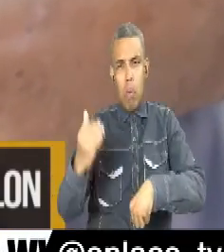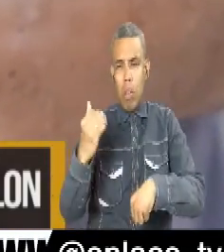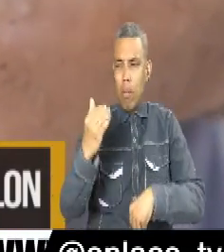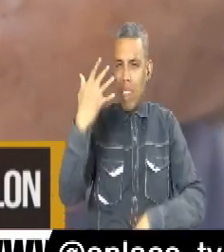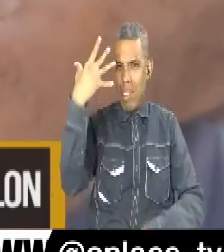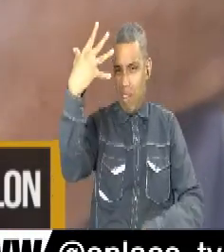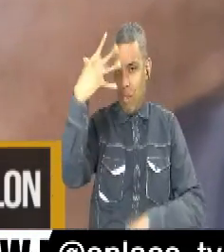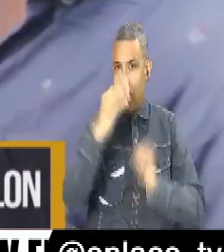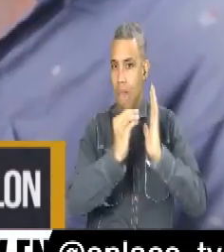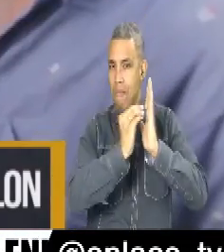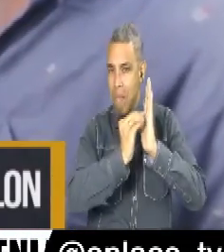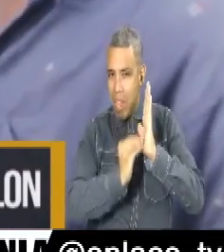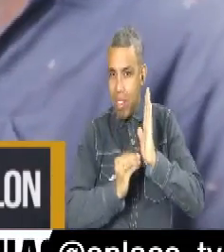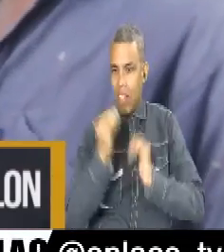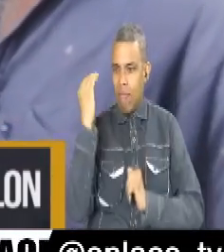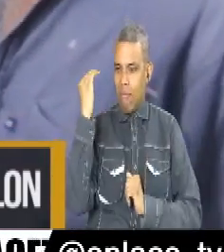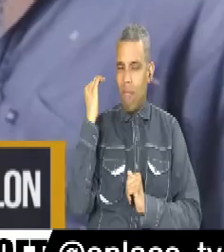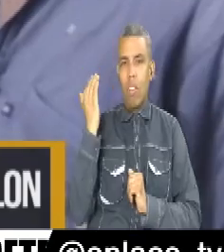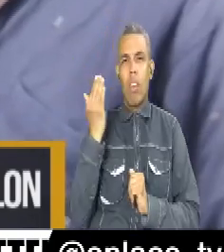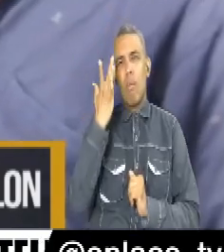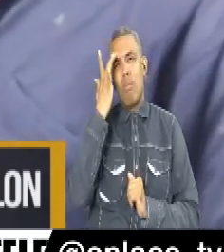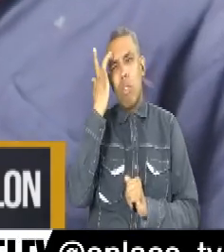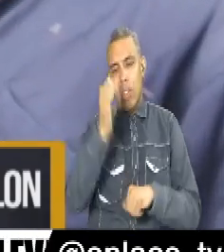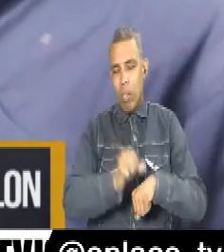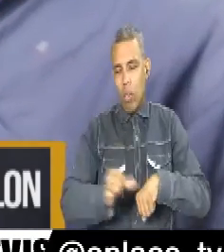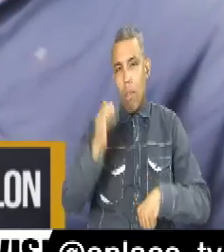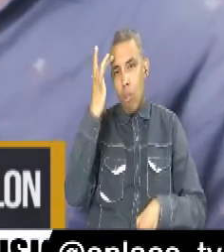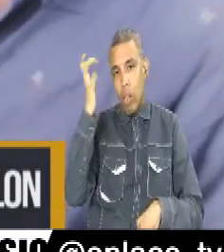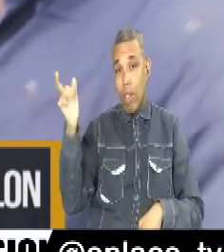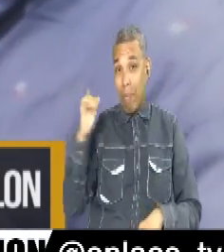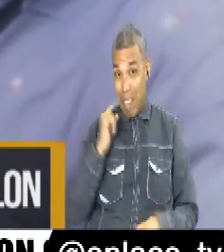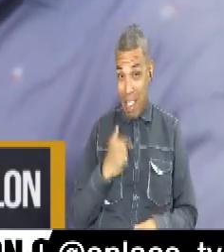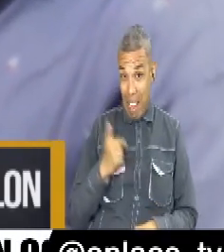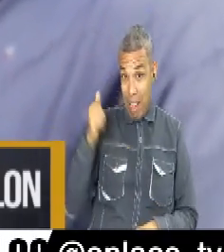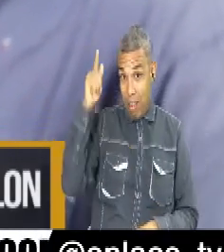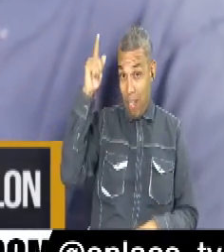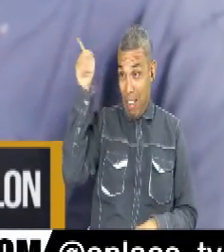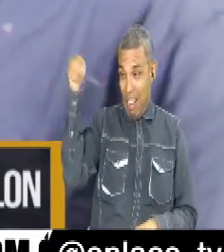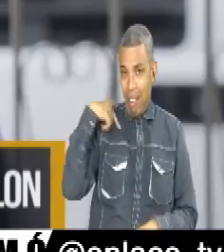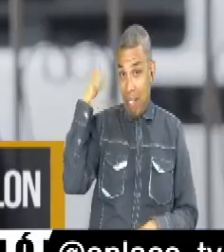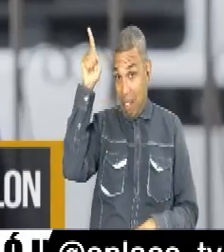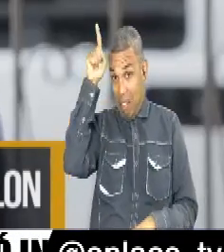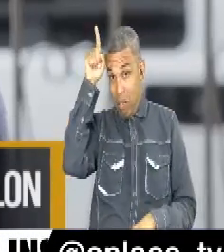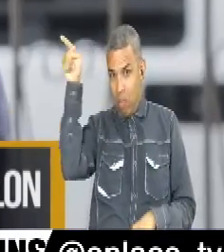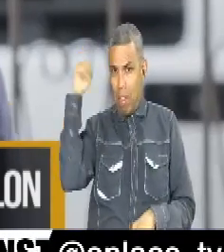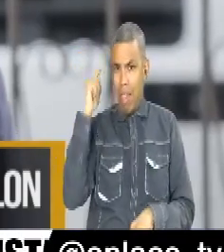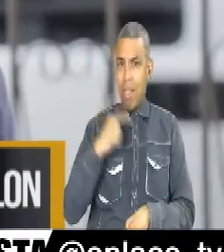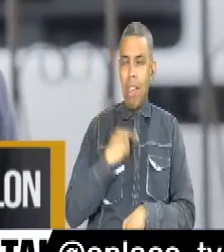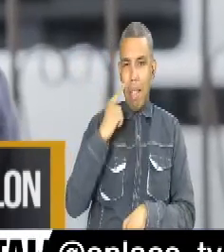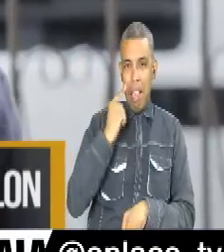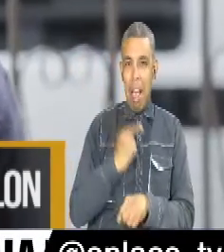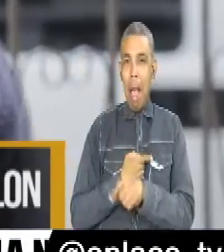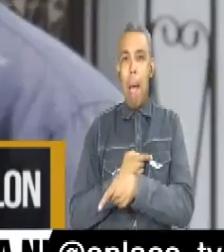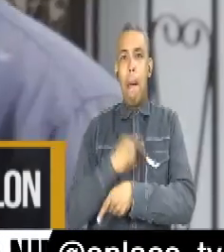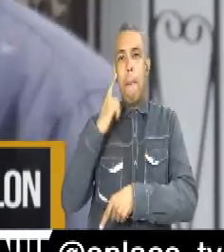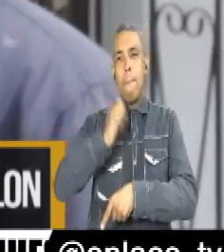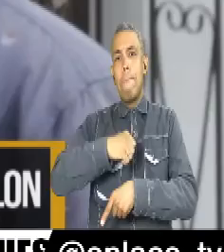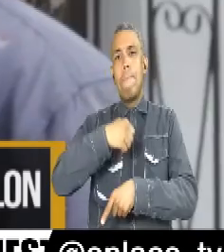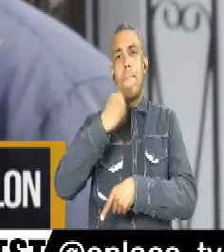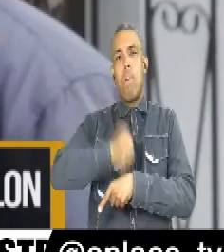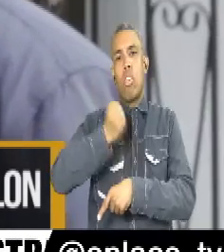2 meses, relacionadas con problemas de salud en su próstata y colon. Asegura que Café Salud no le quiere responder con el